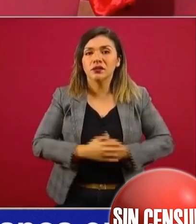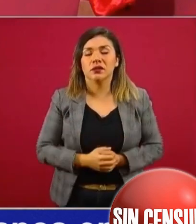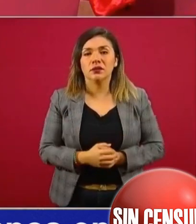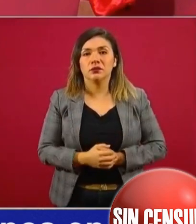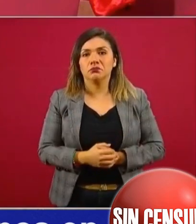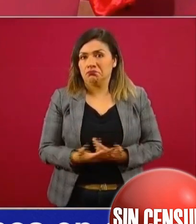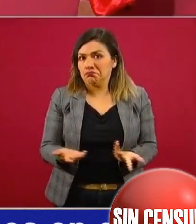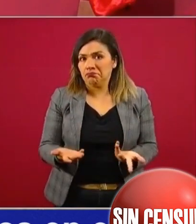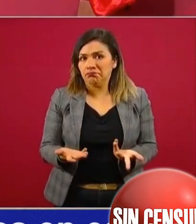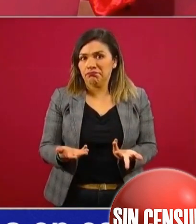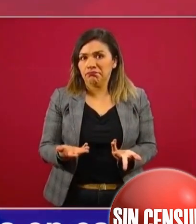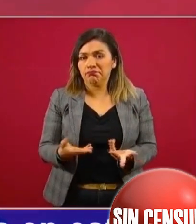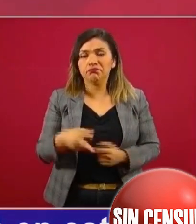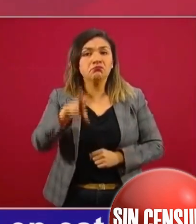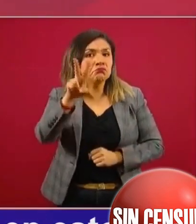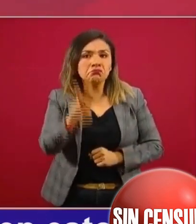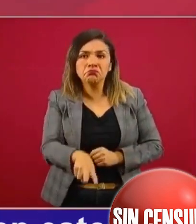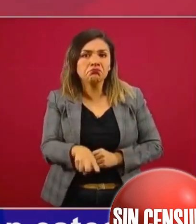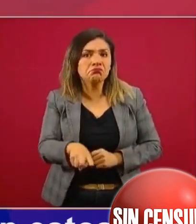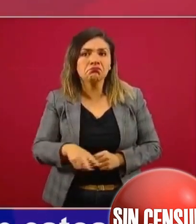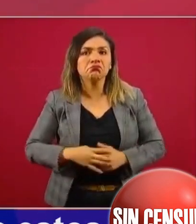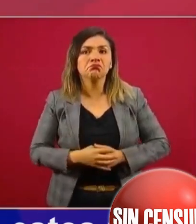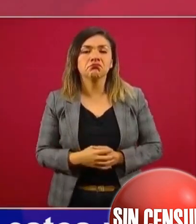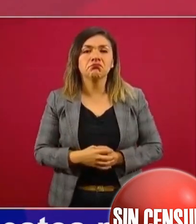Desde luego,